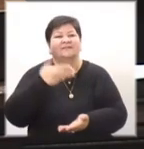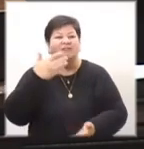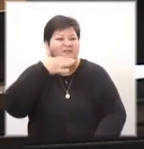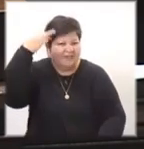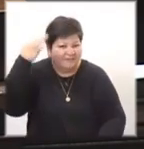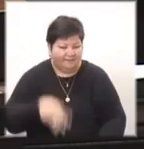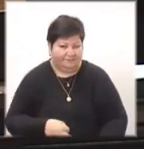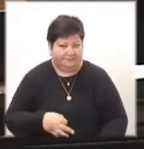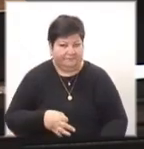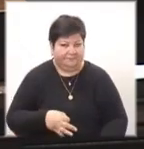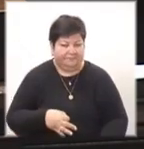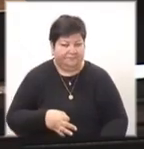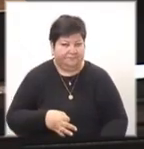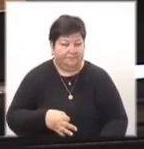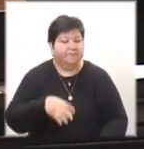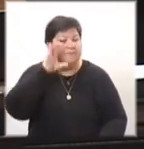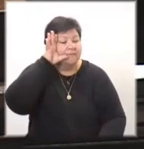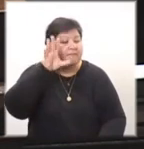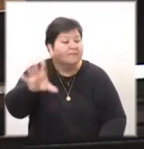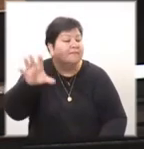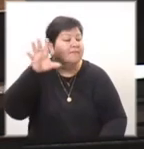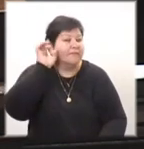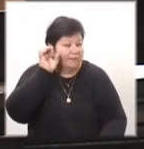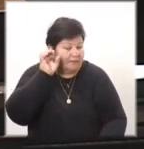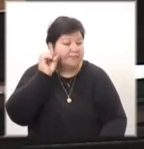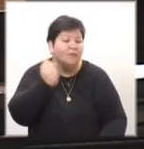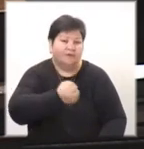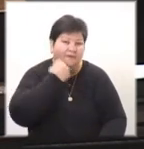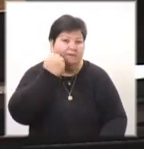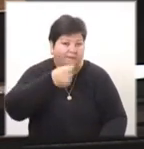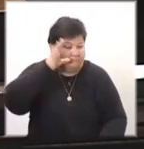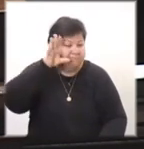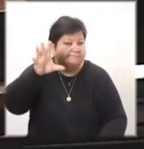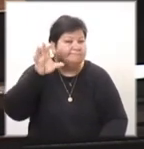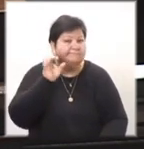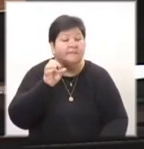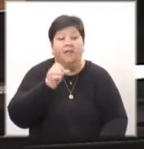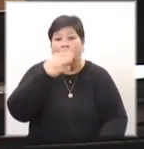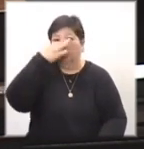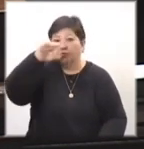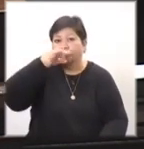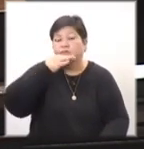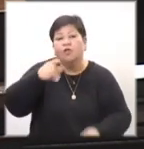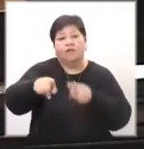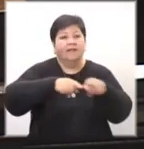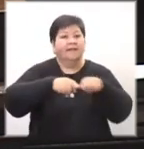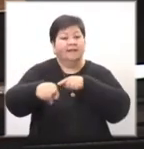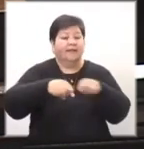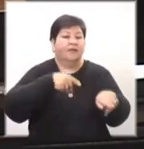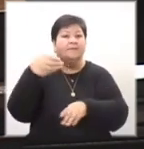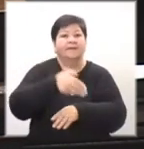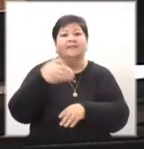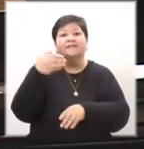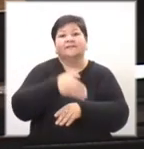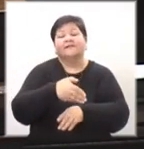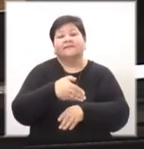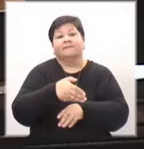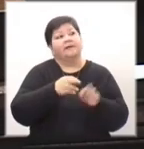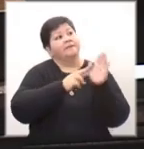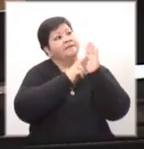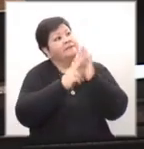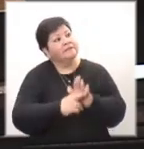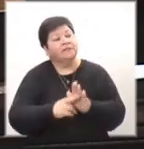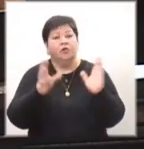Cabe recordar, porque no es menor, que los únicos delegados que participaban en nombre de las organizaciones